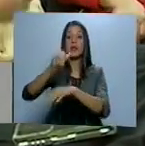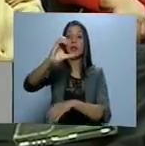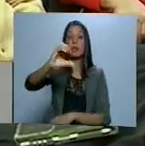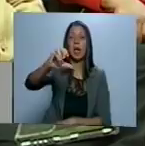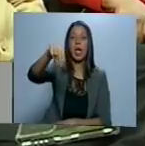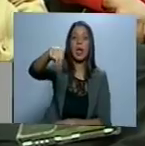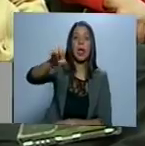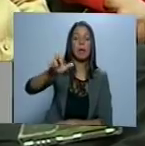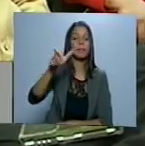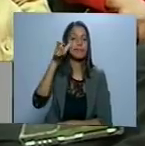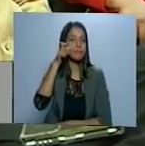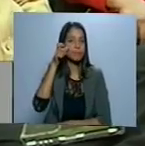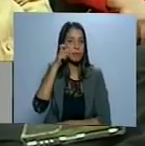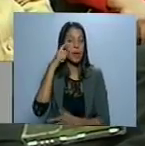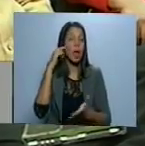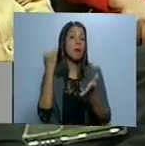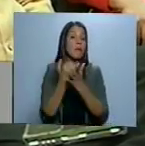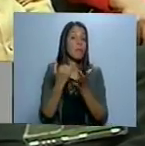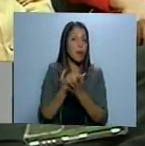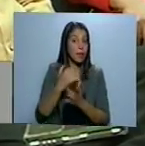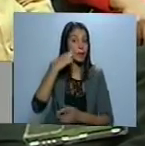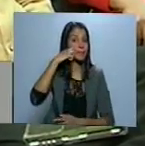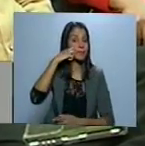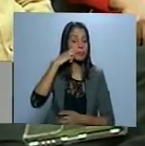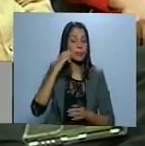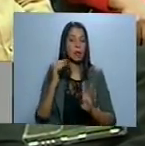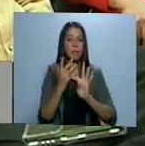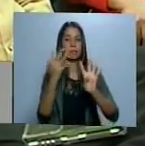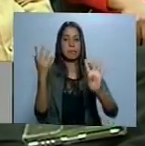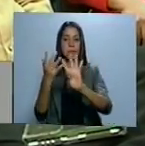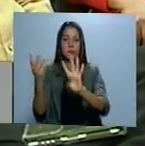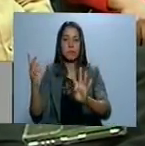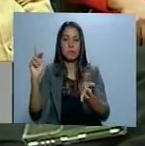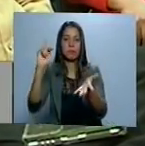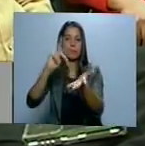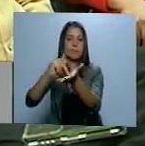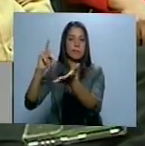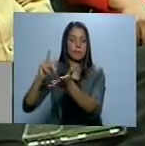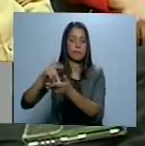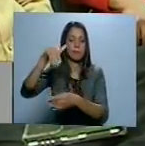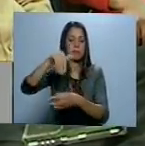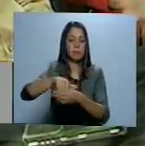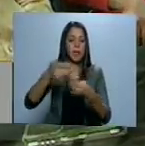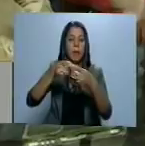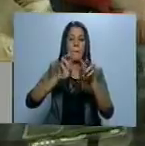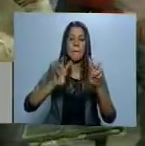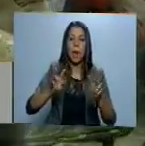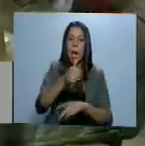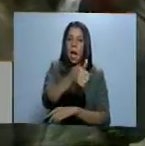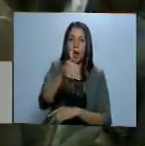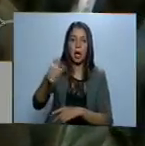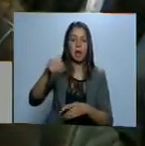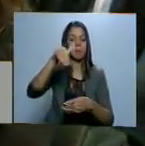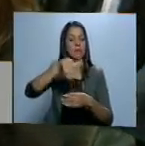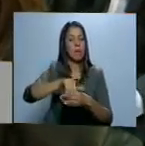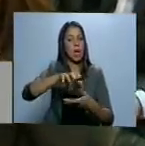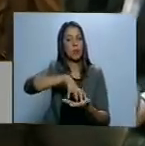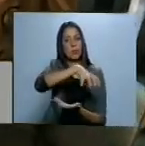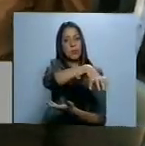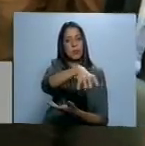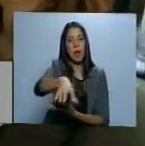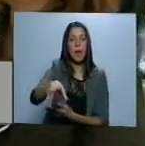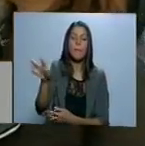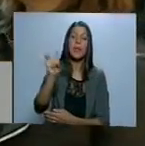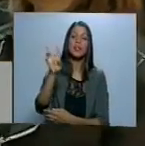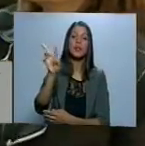Electoral, evidenciándose la concurrencia pacífica y democrática de las electoras y los electores en todo el territorio